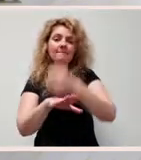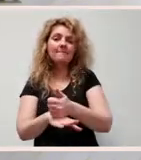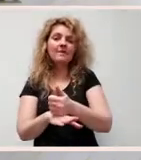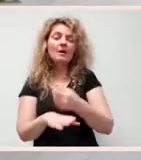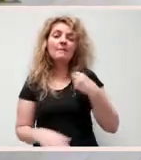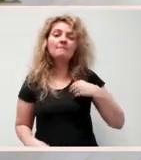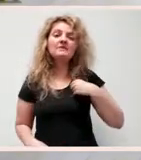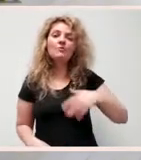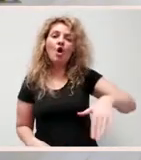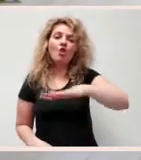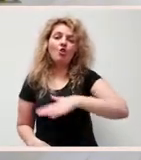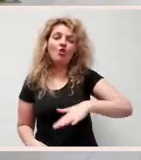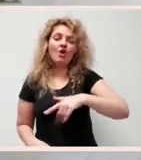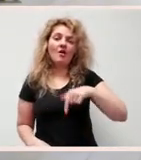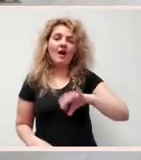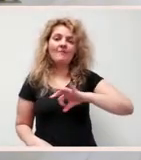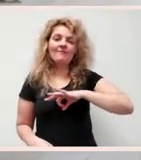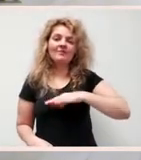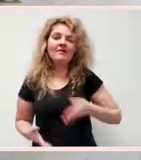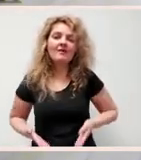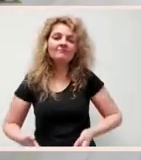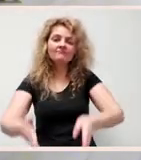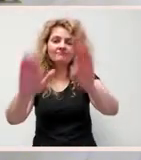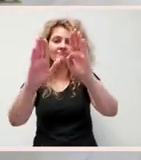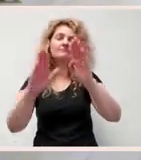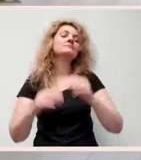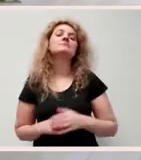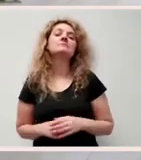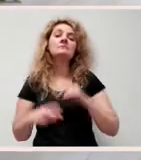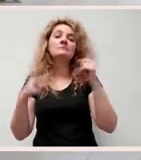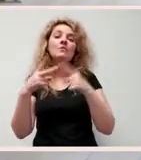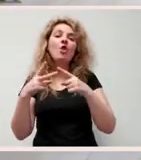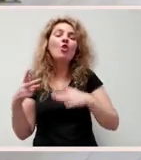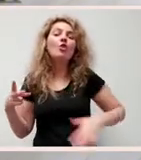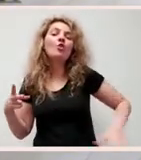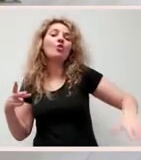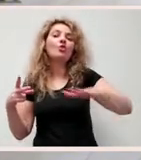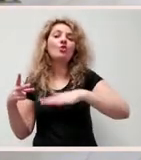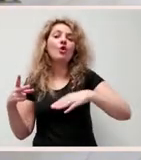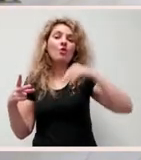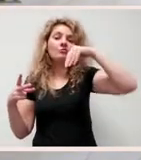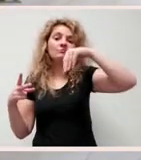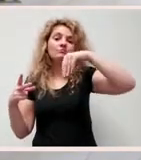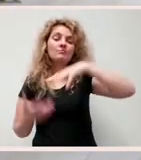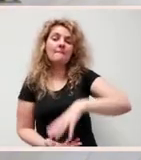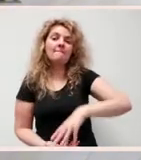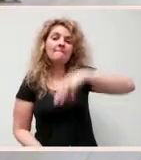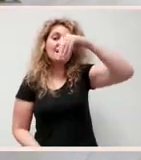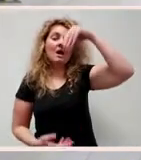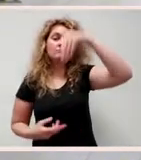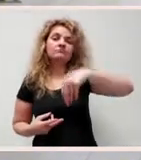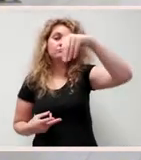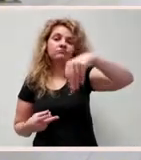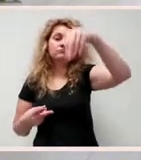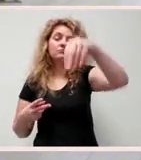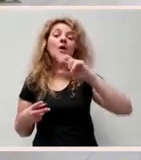Pontevedra. Colocar onde se coloca unha serie de miliarios, en outras excavacións apareceron outros, e